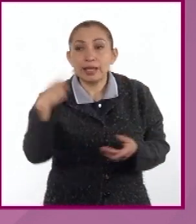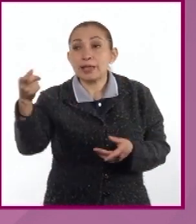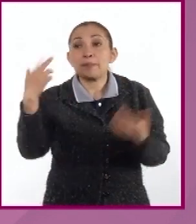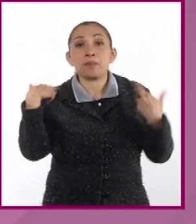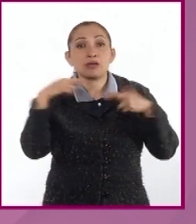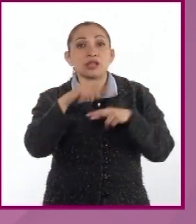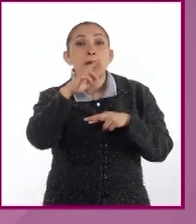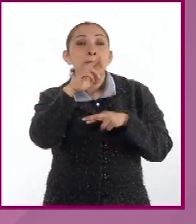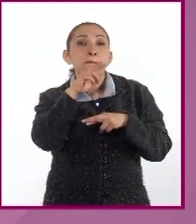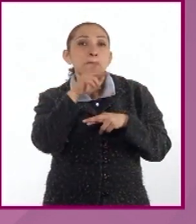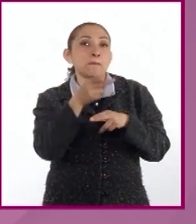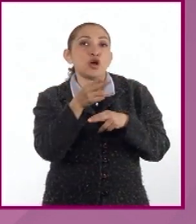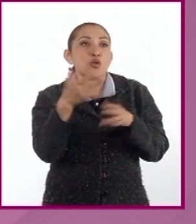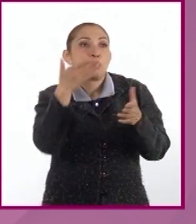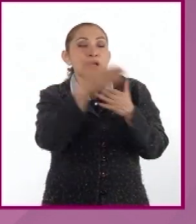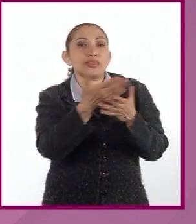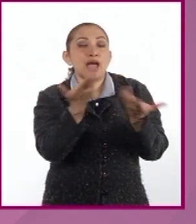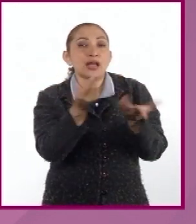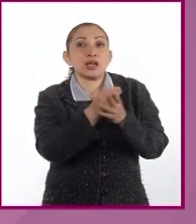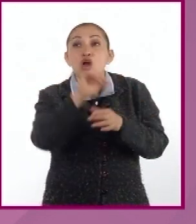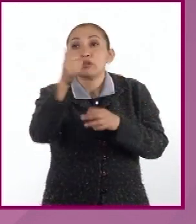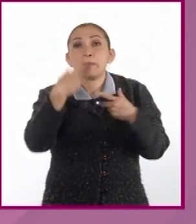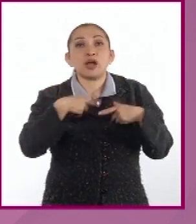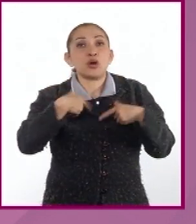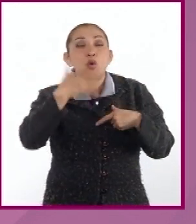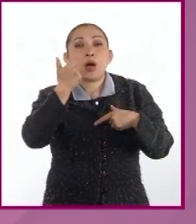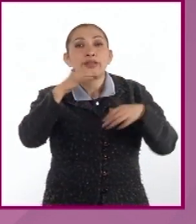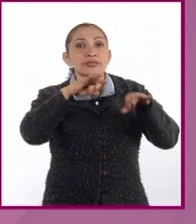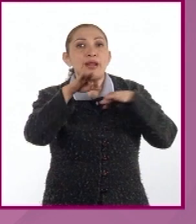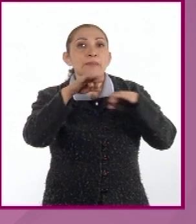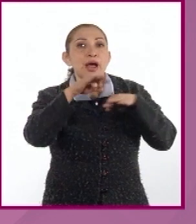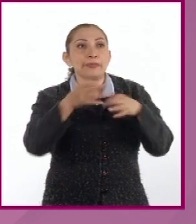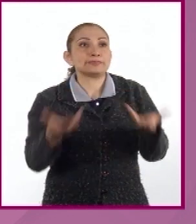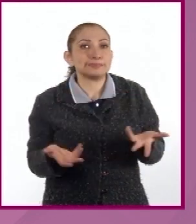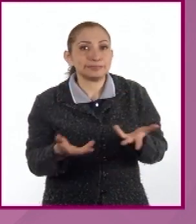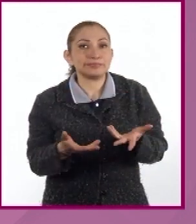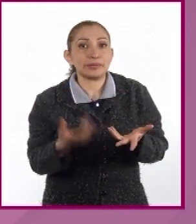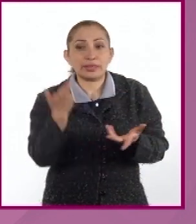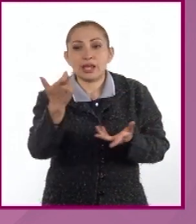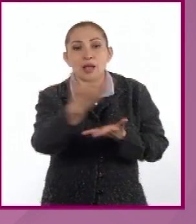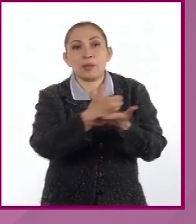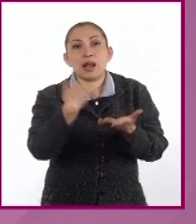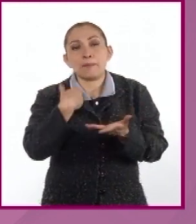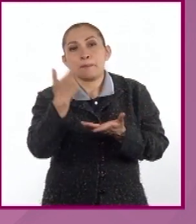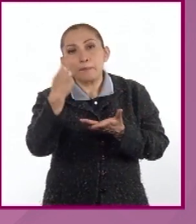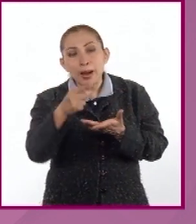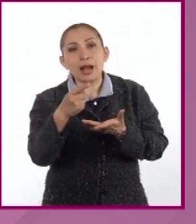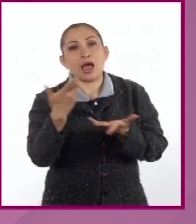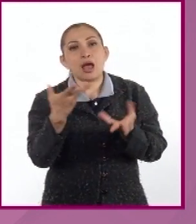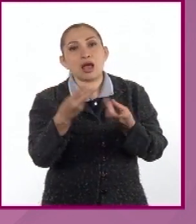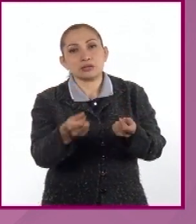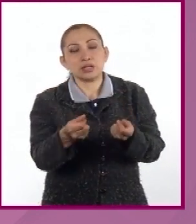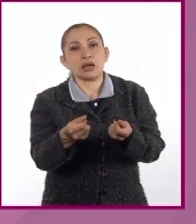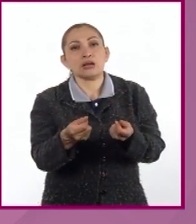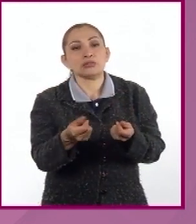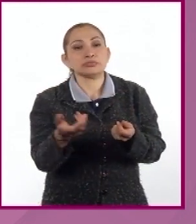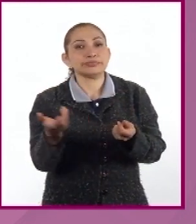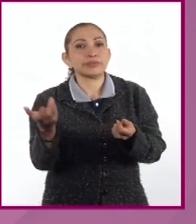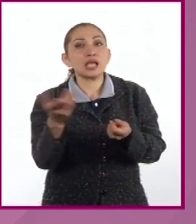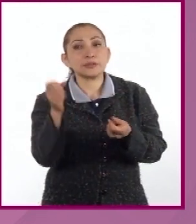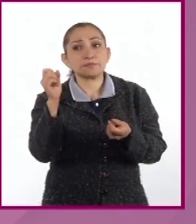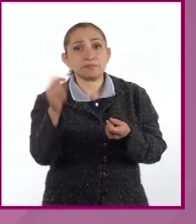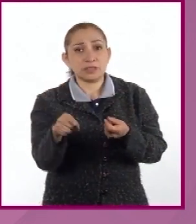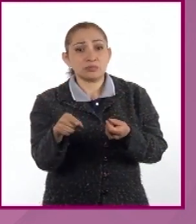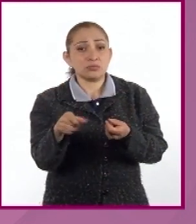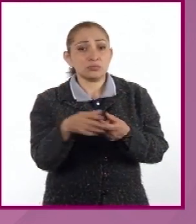maestros tampoco puedan entrar y los demás ciudadanos no tengan trabajo y dinero para poder gastarlo y hace que